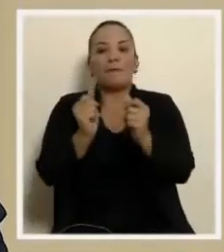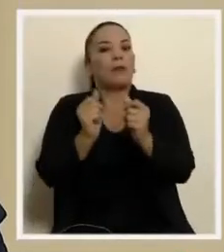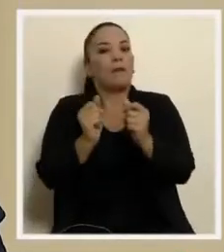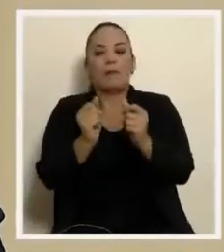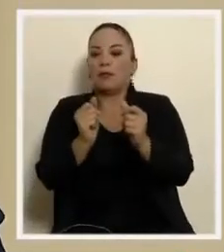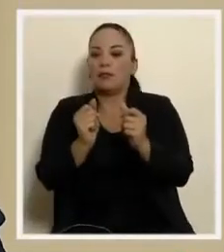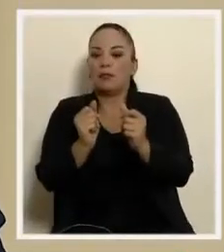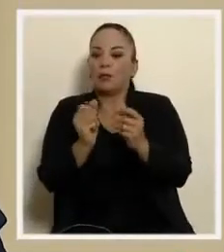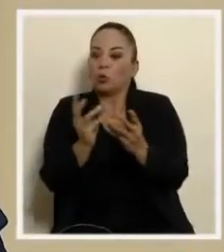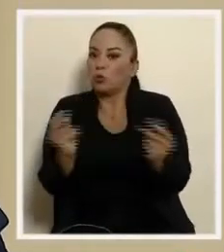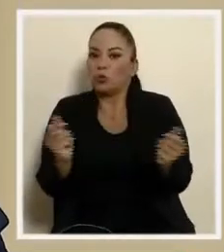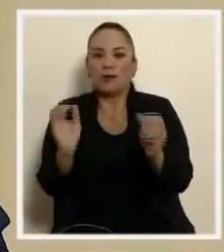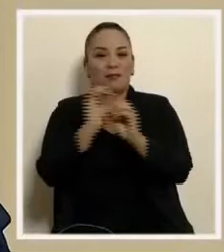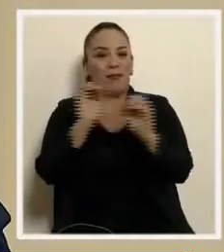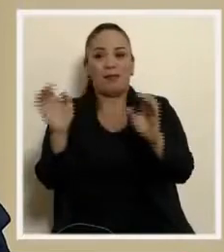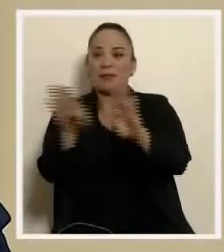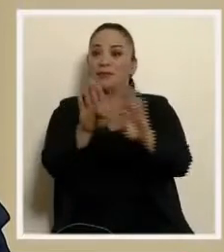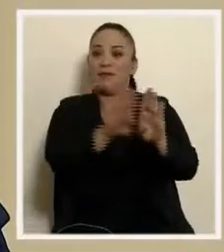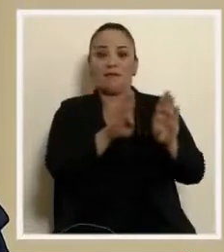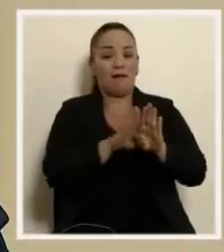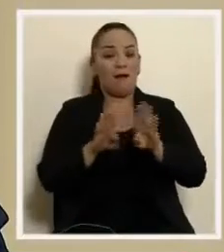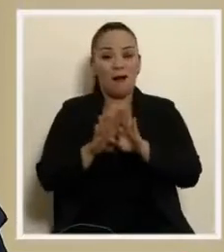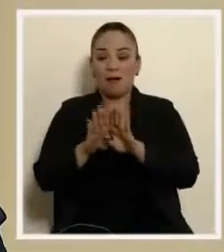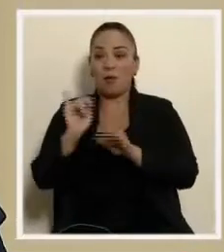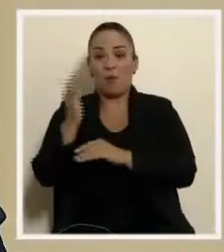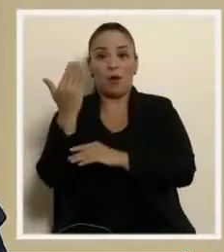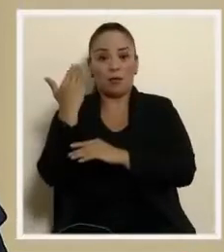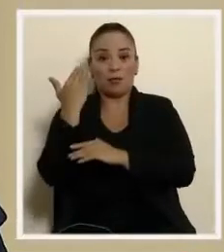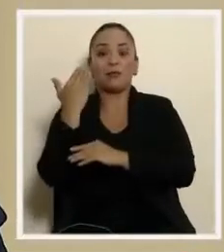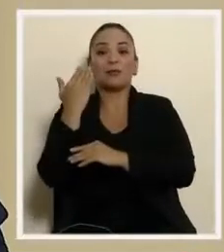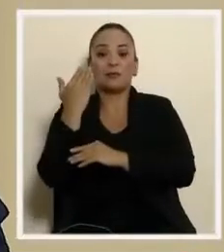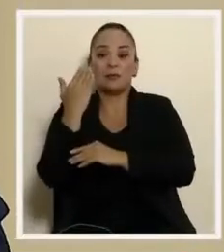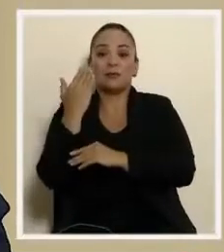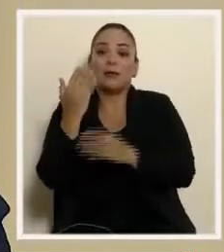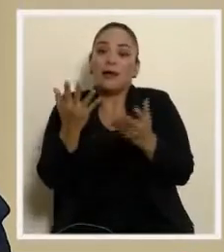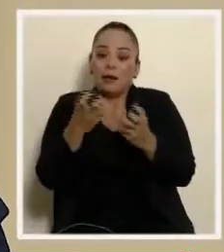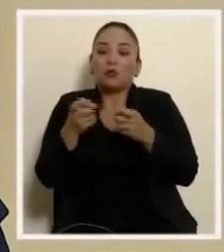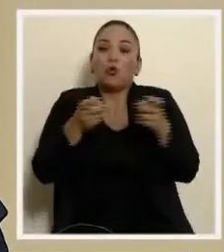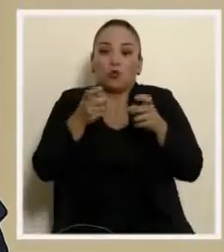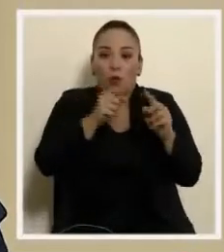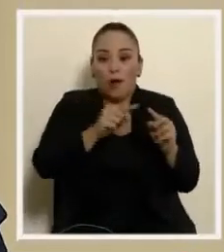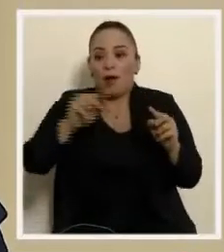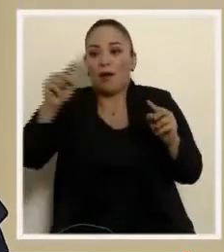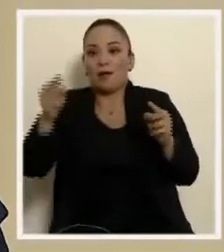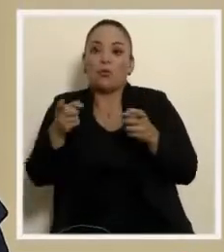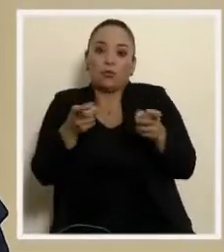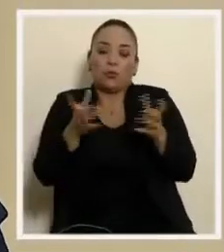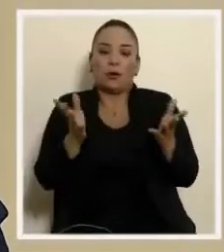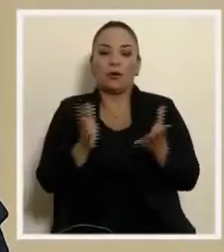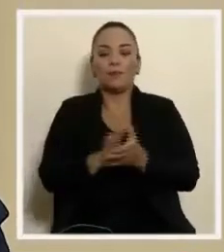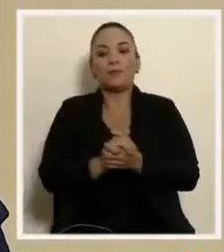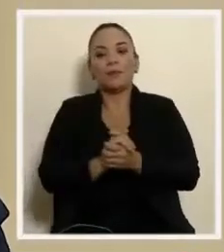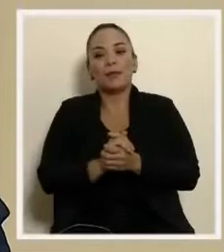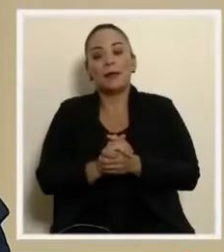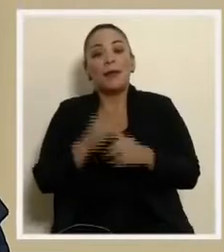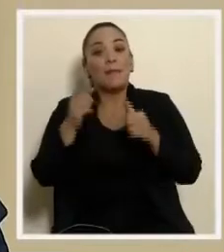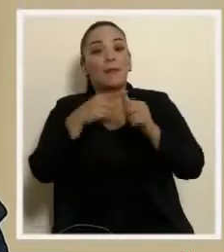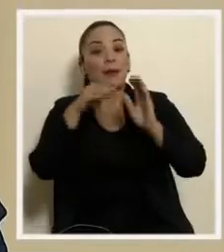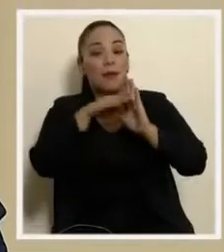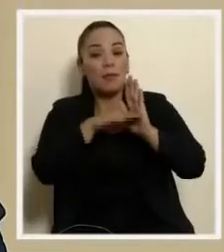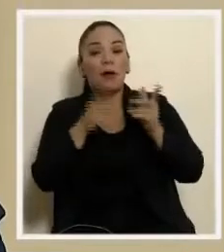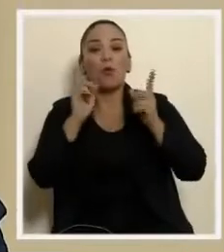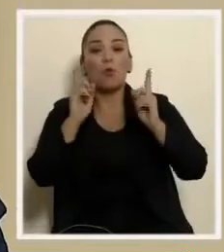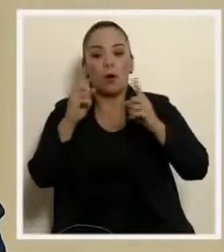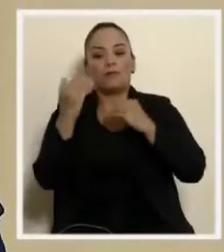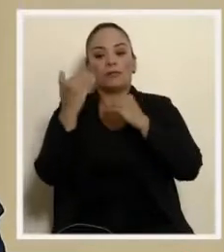tan fuertes como los que vimos antes, poder controlarla. La medida principal que se ha tomado tiene que ver con la restricción